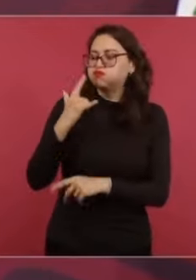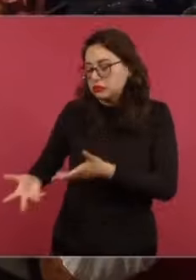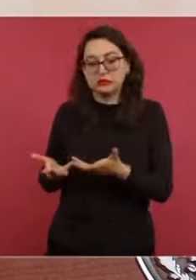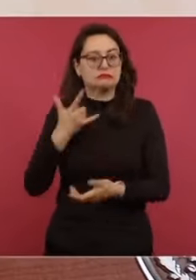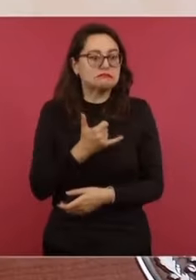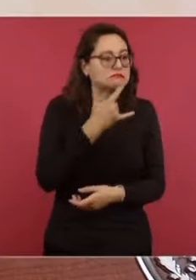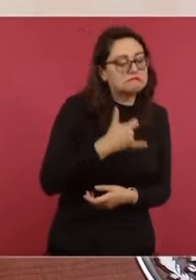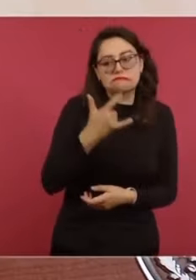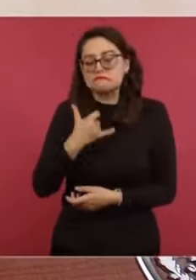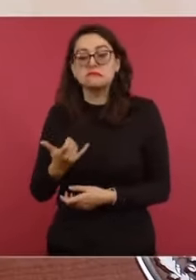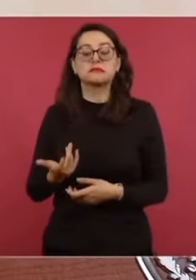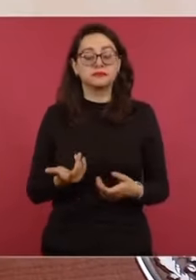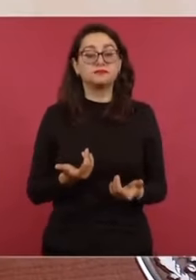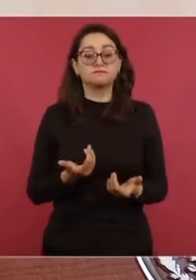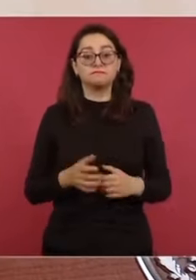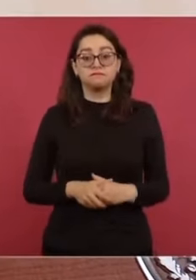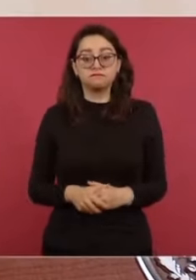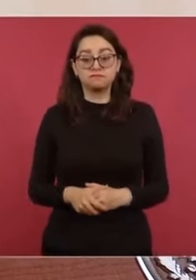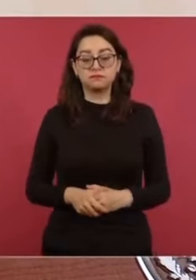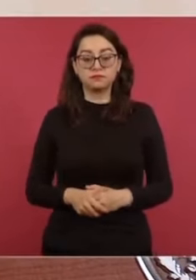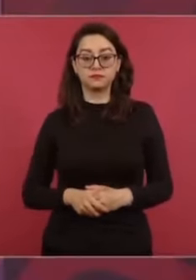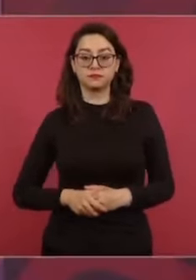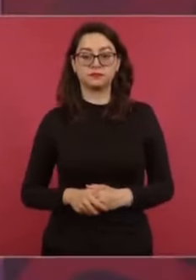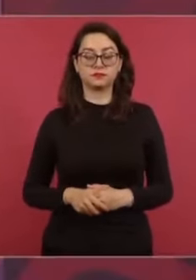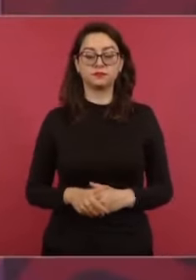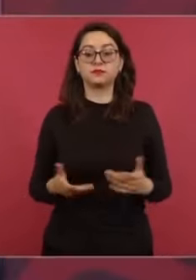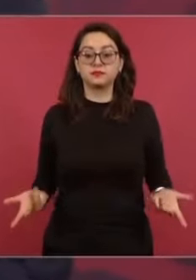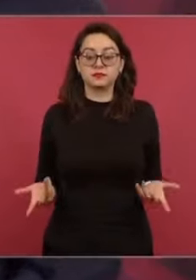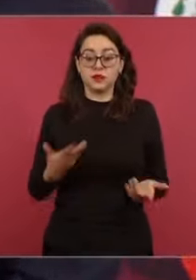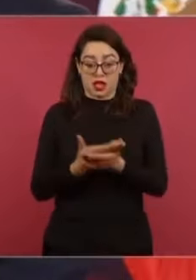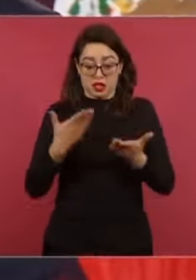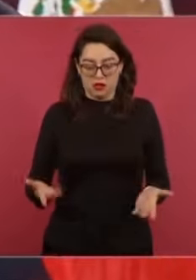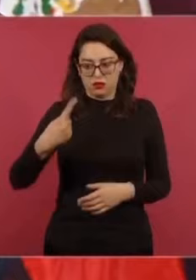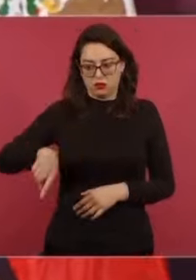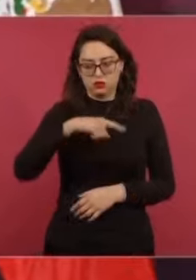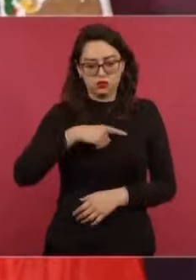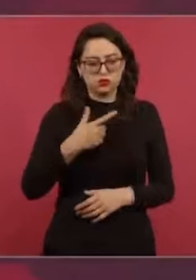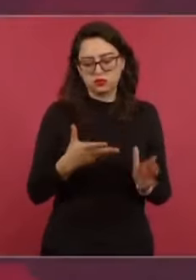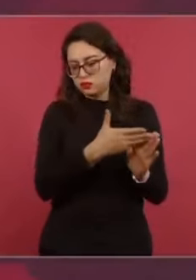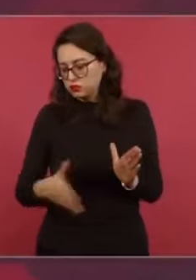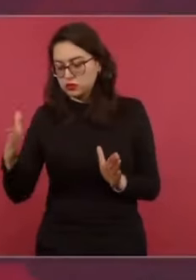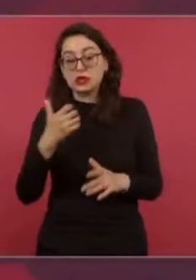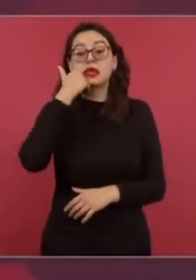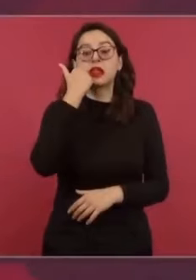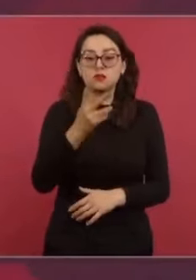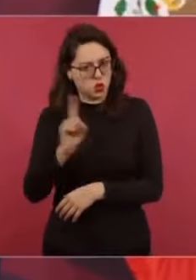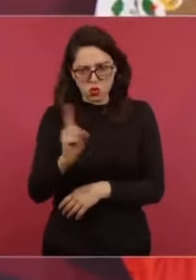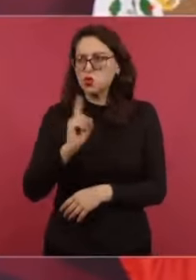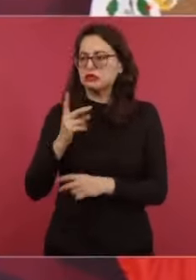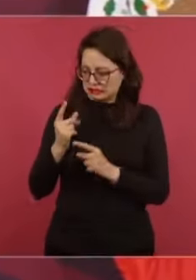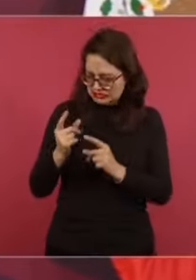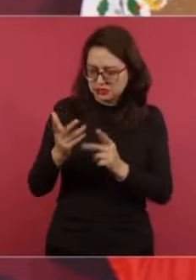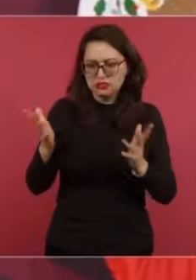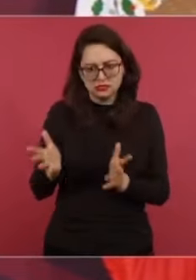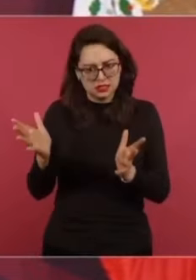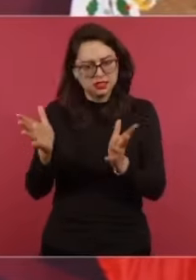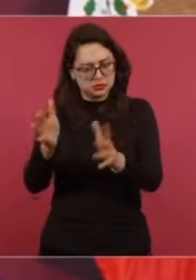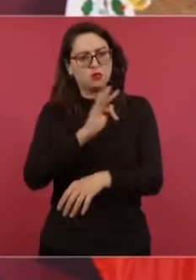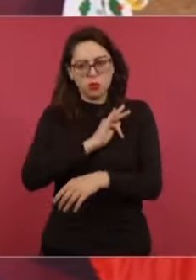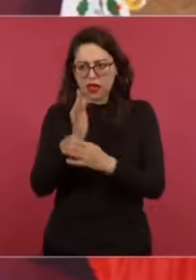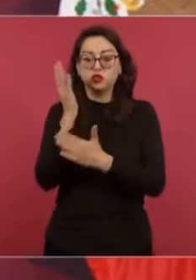social a sus hijos. Entonces, ¿qué queremos ahora? Inaugurar una etapa nueva. Se llegó